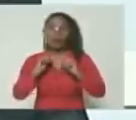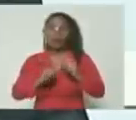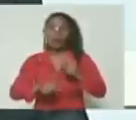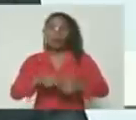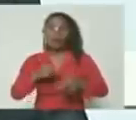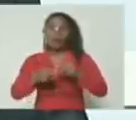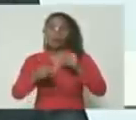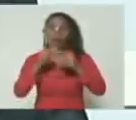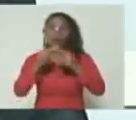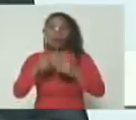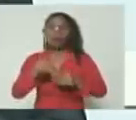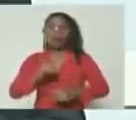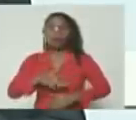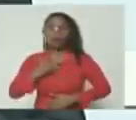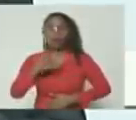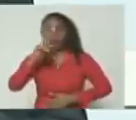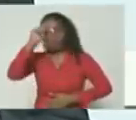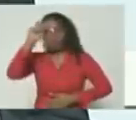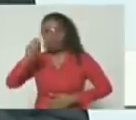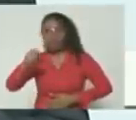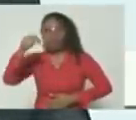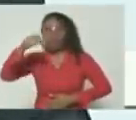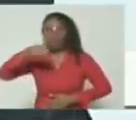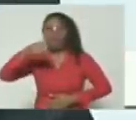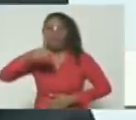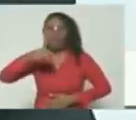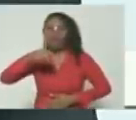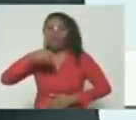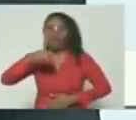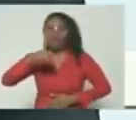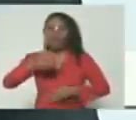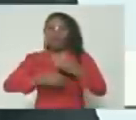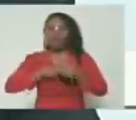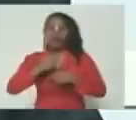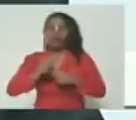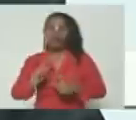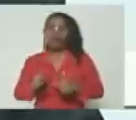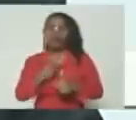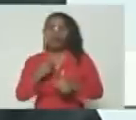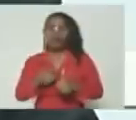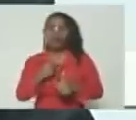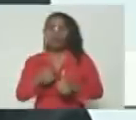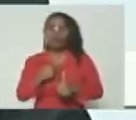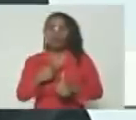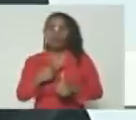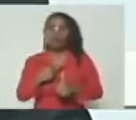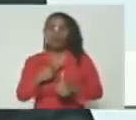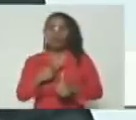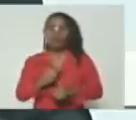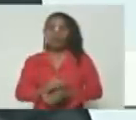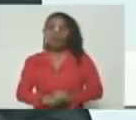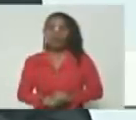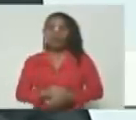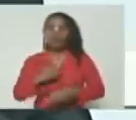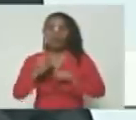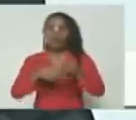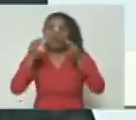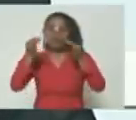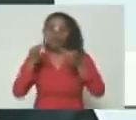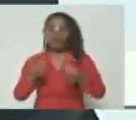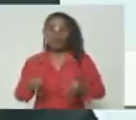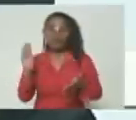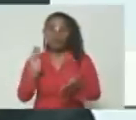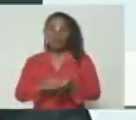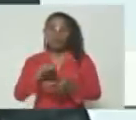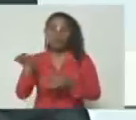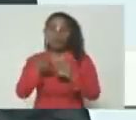construirse, y vale la pena reconocerlo aquí, fue en principio cuando obviamente se oficializó la instalación